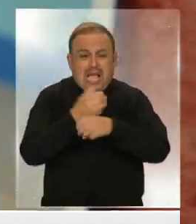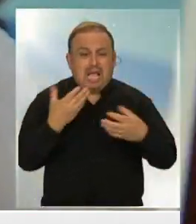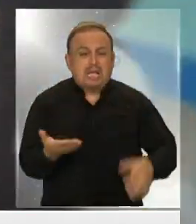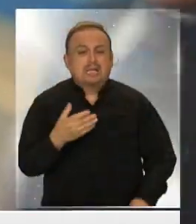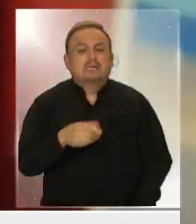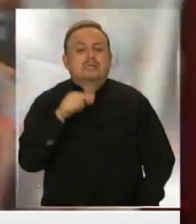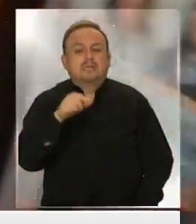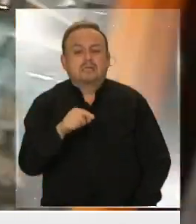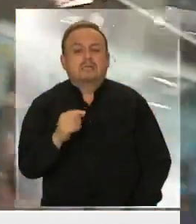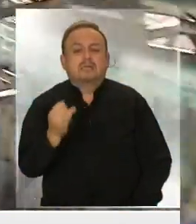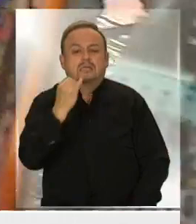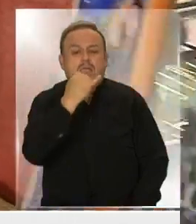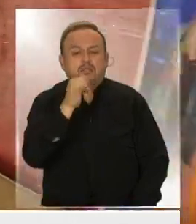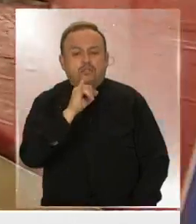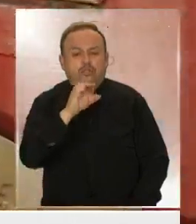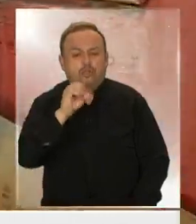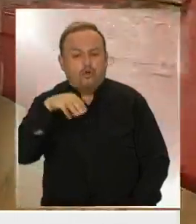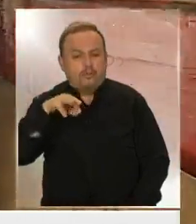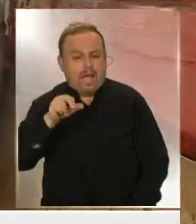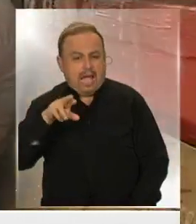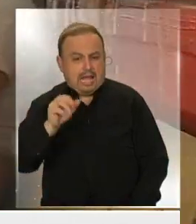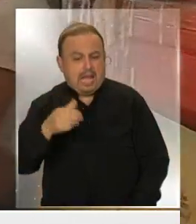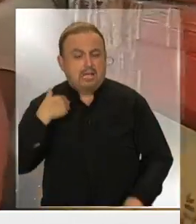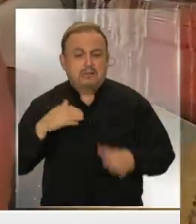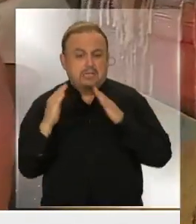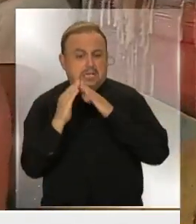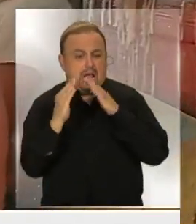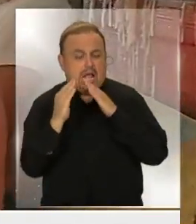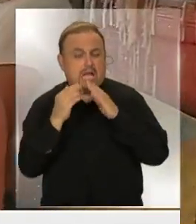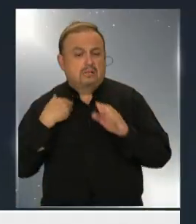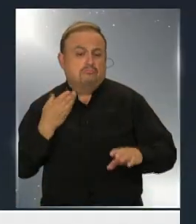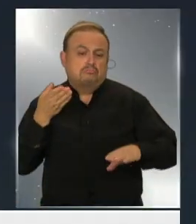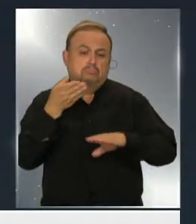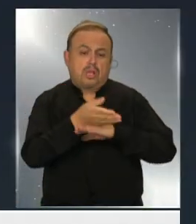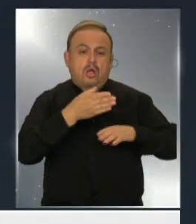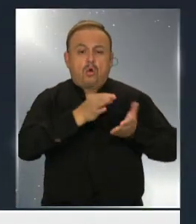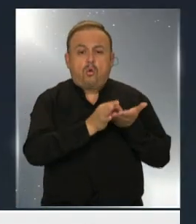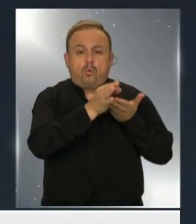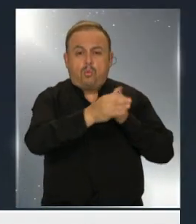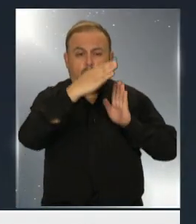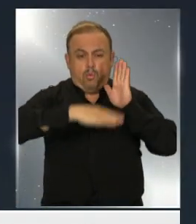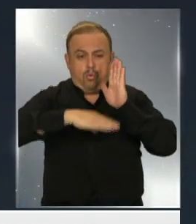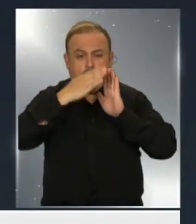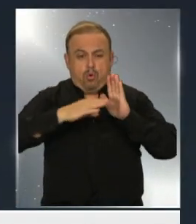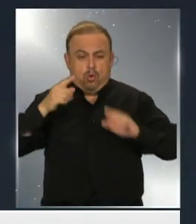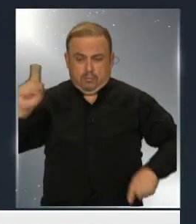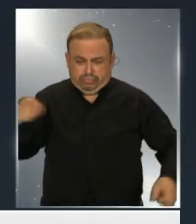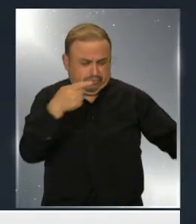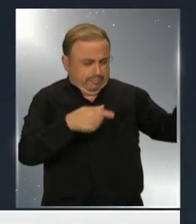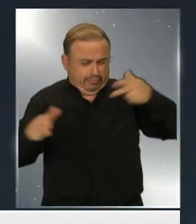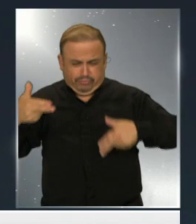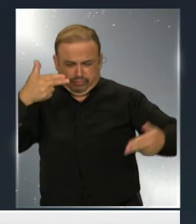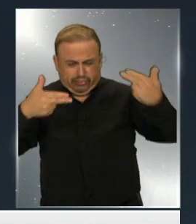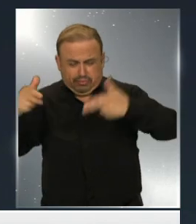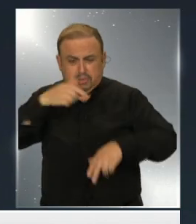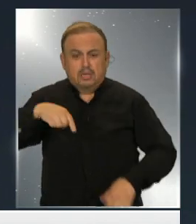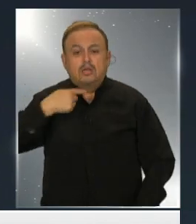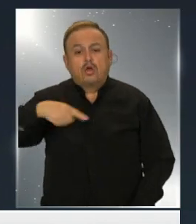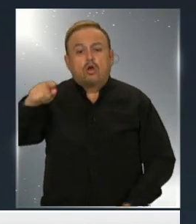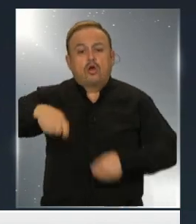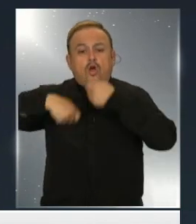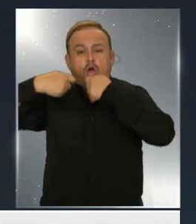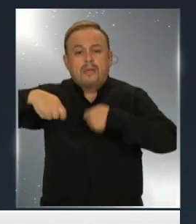Xiomara Gómez. Junto a otros amigos, volvía a su casa en la comuna de La Pintana cuando quedó en medio de una balacera. Fueron a comprar comida